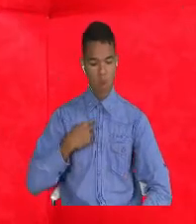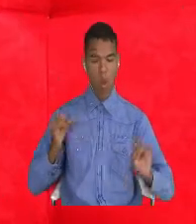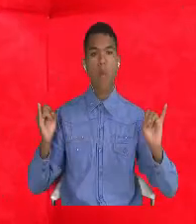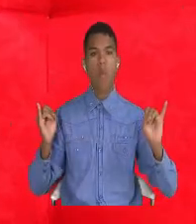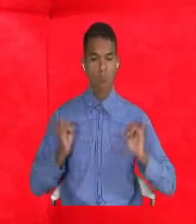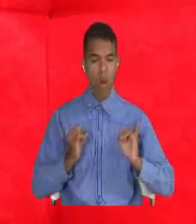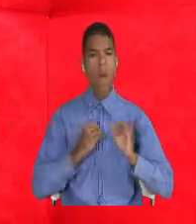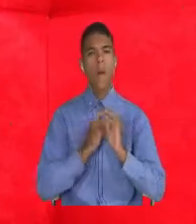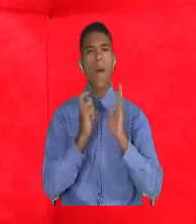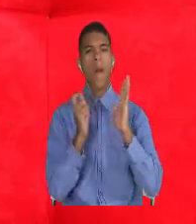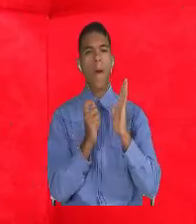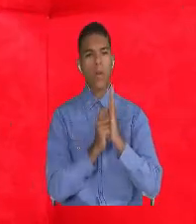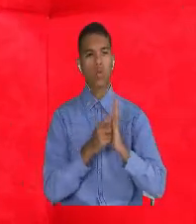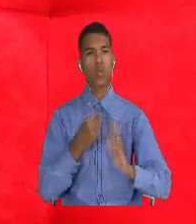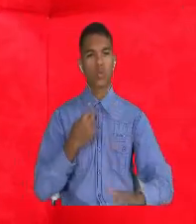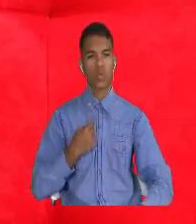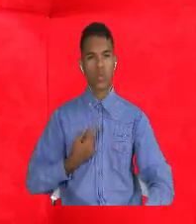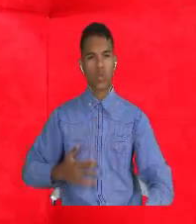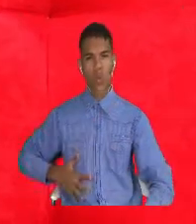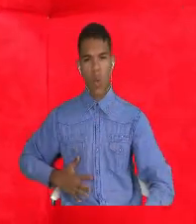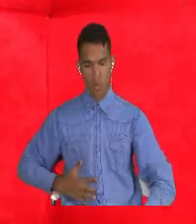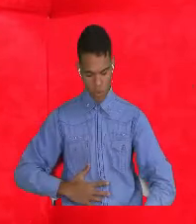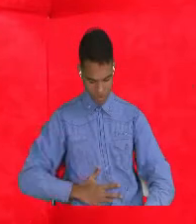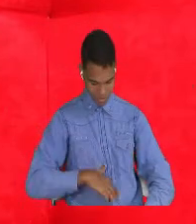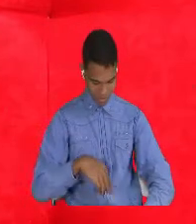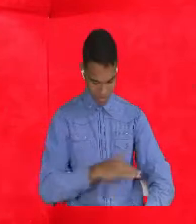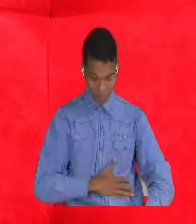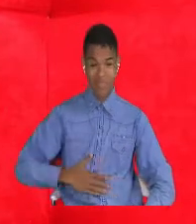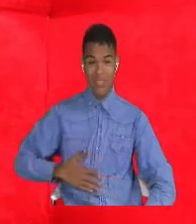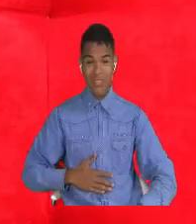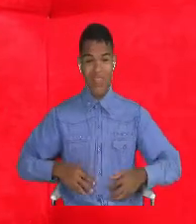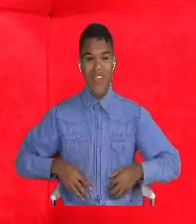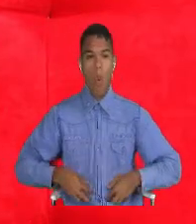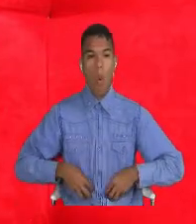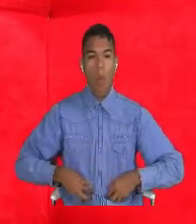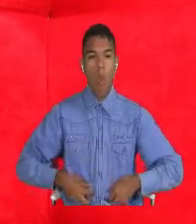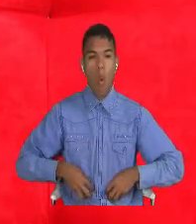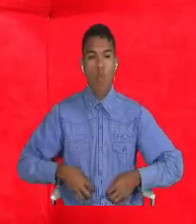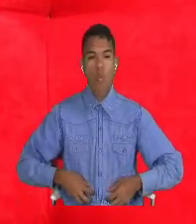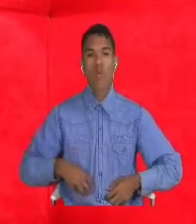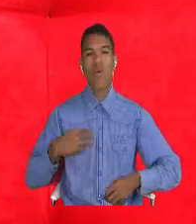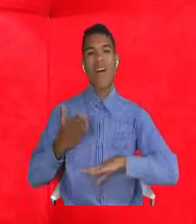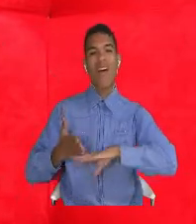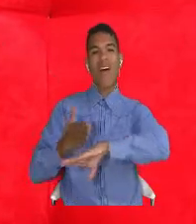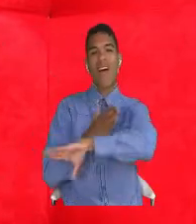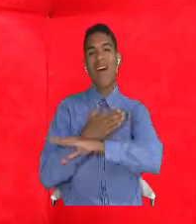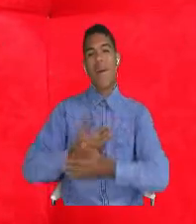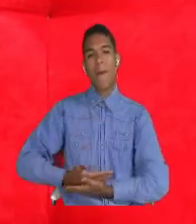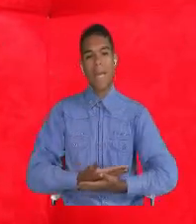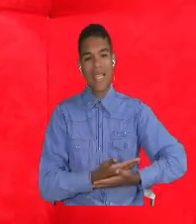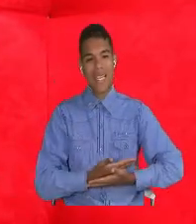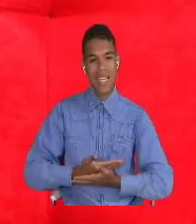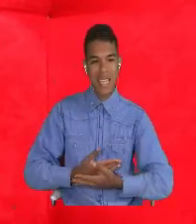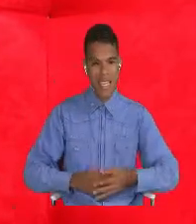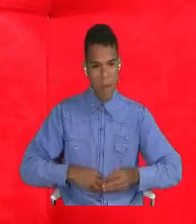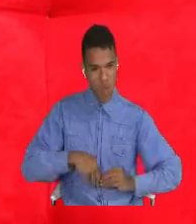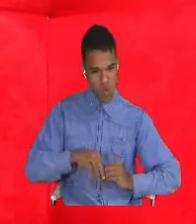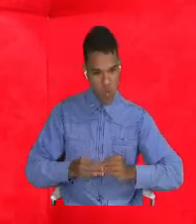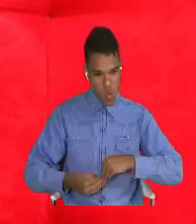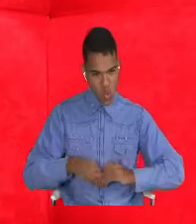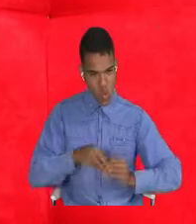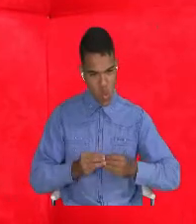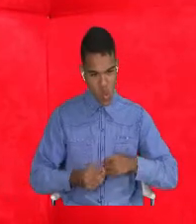pero me ha quedado flacidez en mi abdomen. ¿Por qué? Porque ya hubo un bebé el cual estiró la piel y